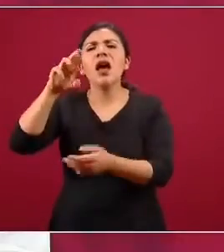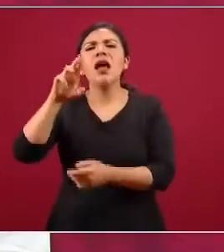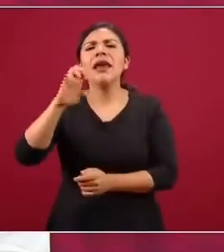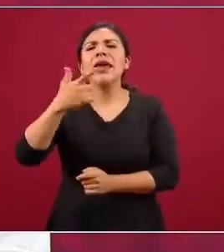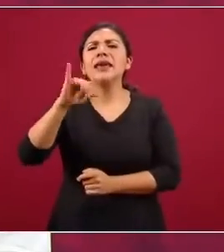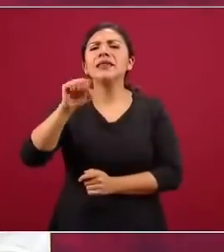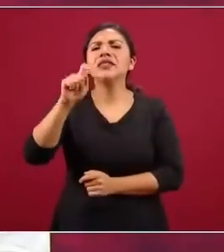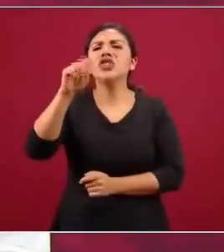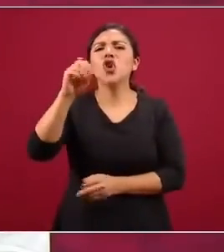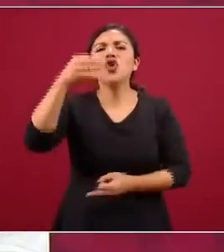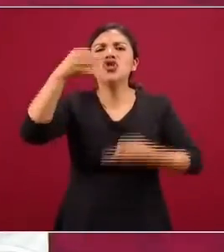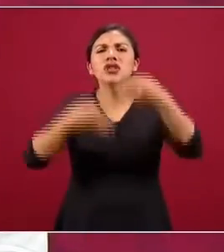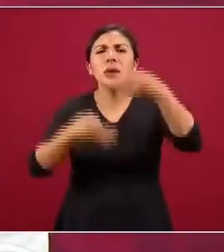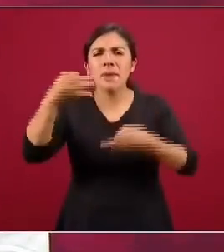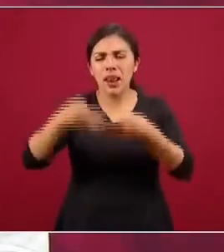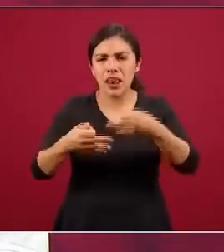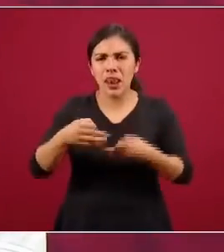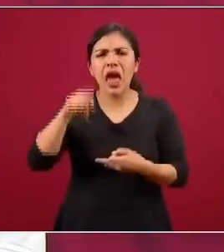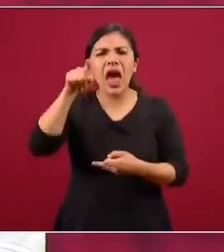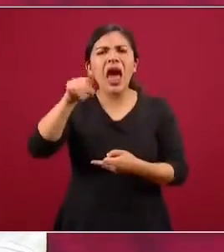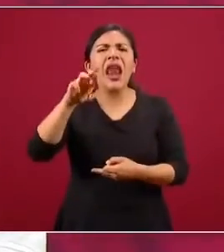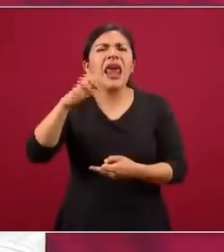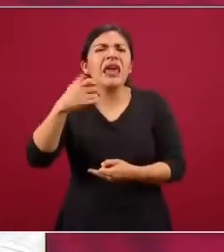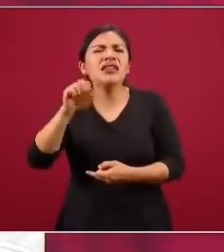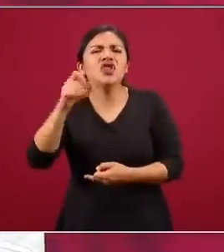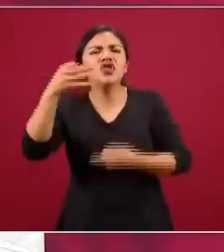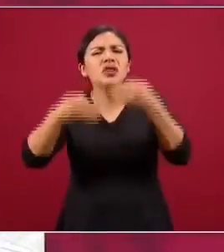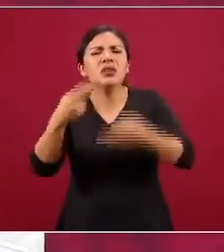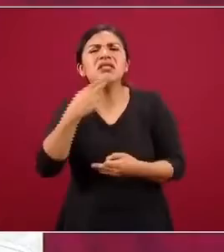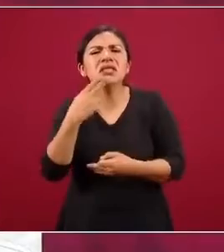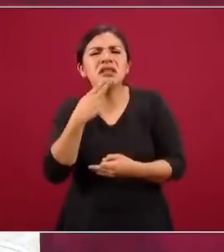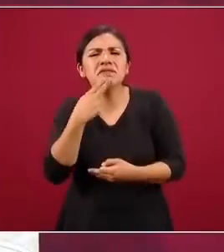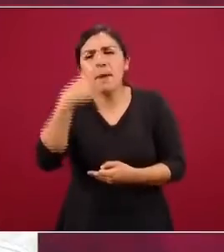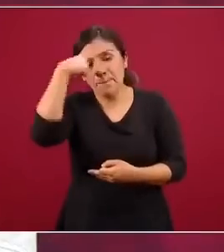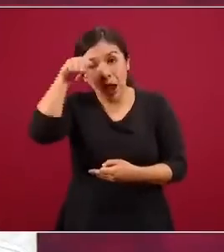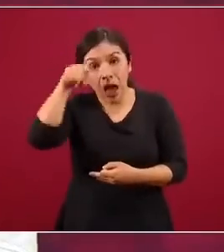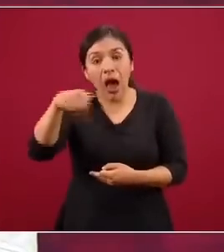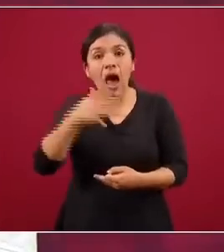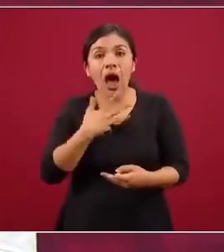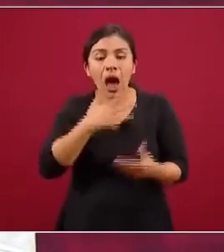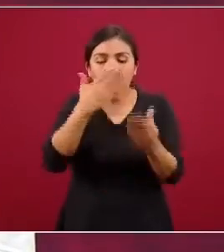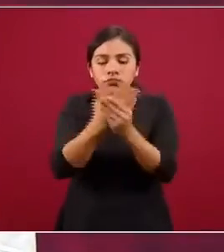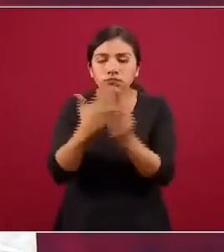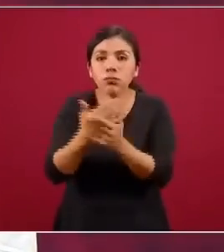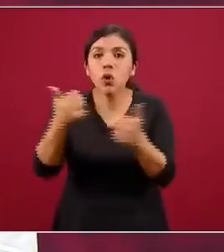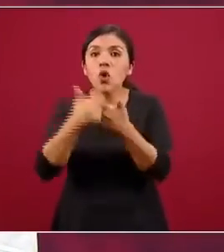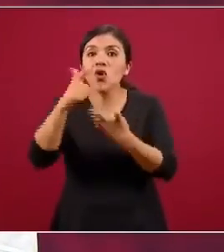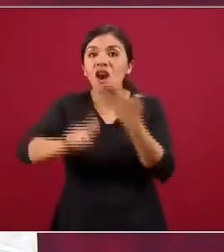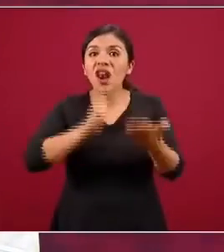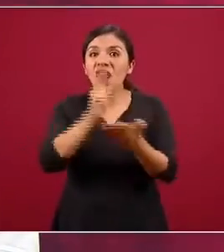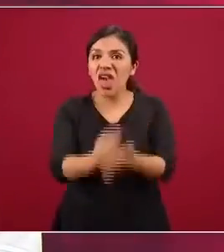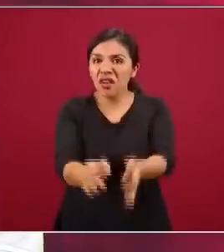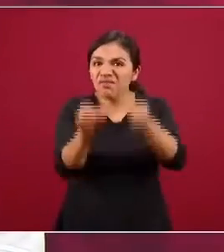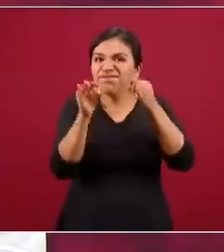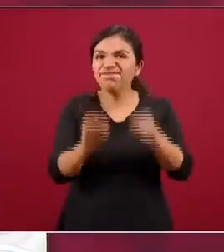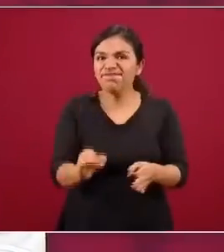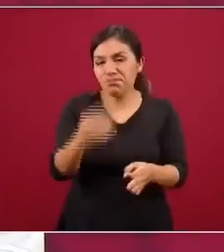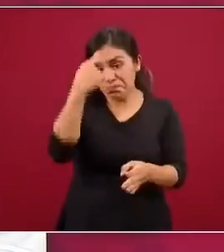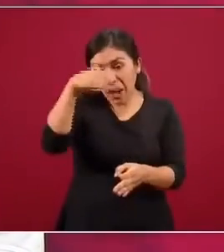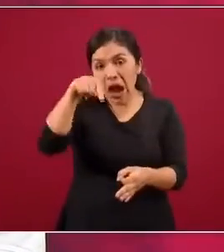civiles. El propósito de los registros civiles es tener el elemento legal